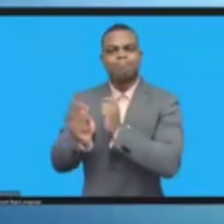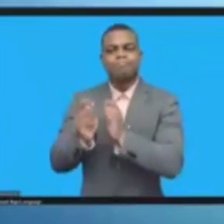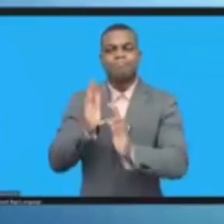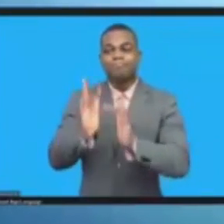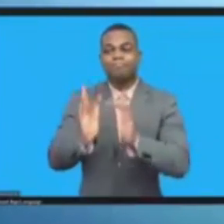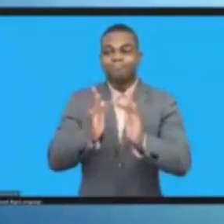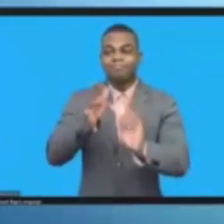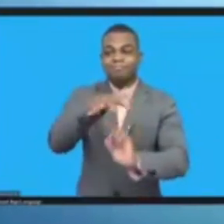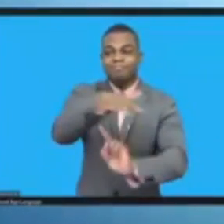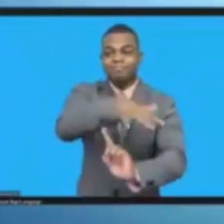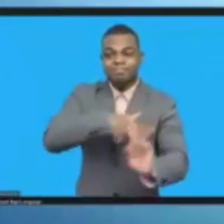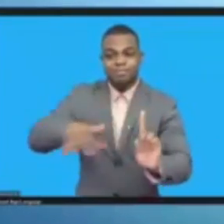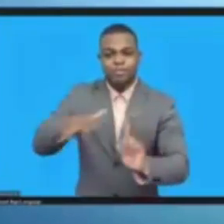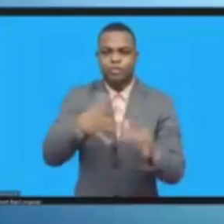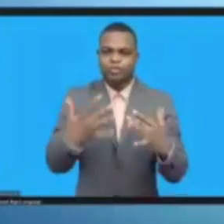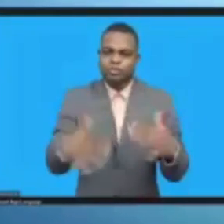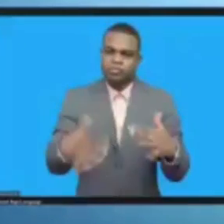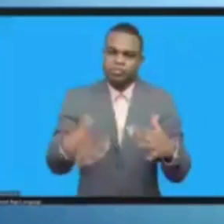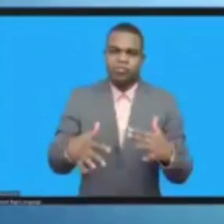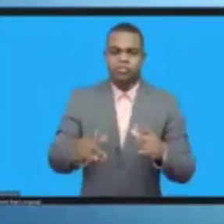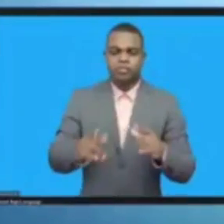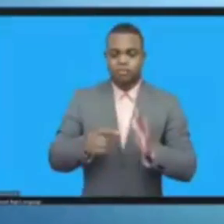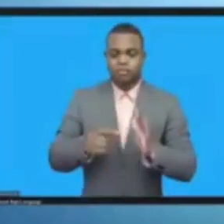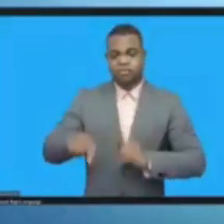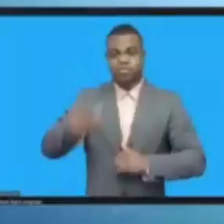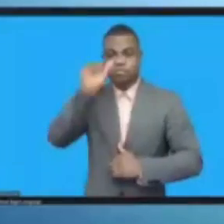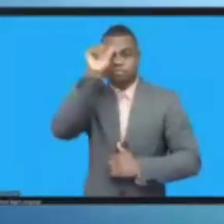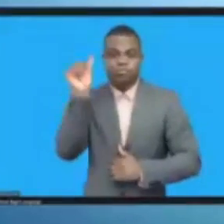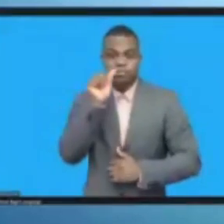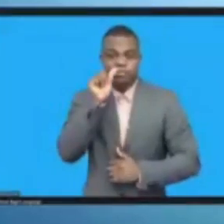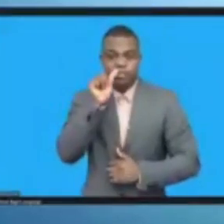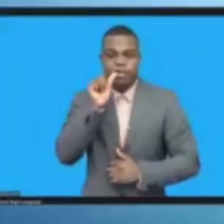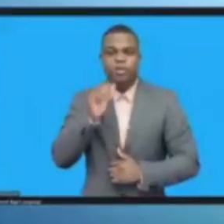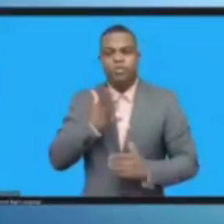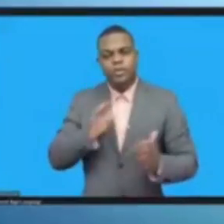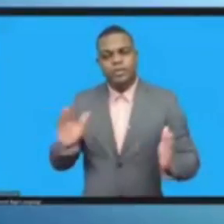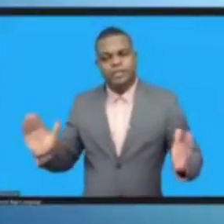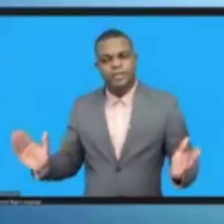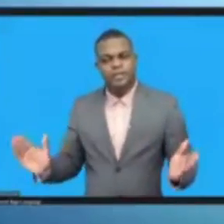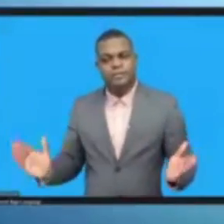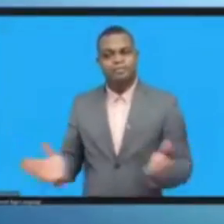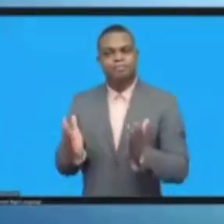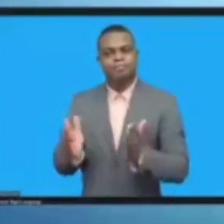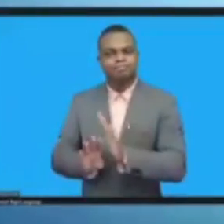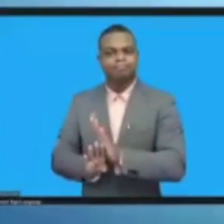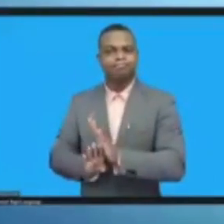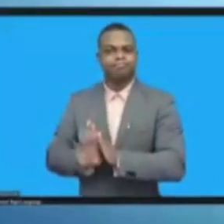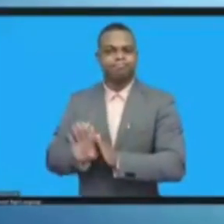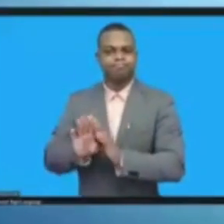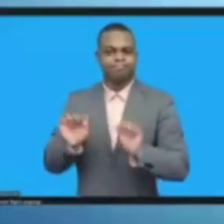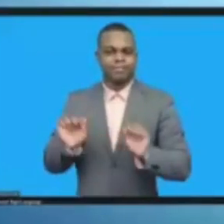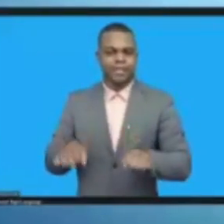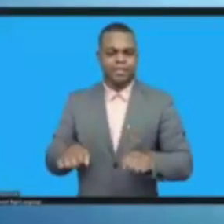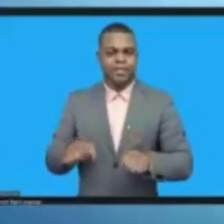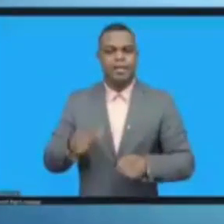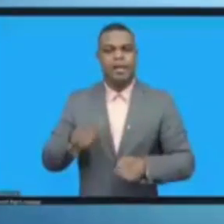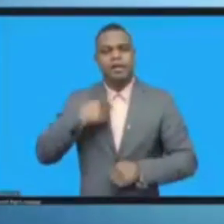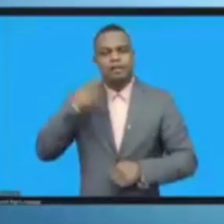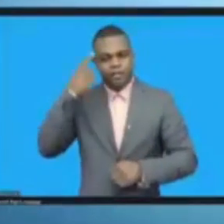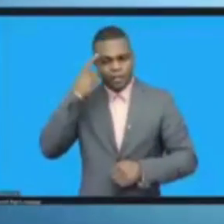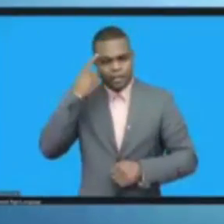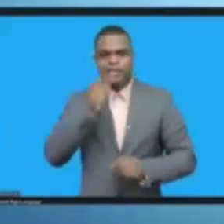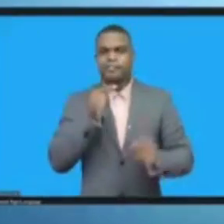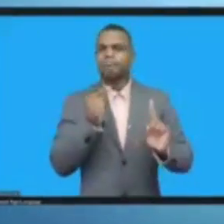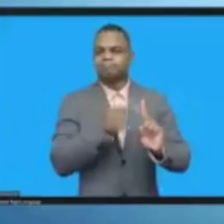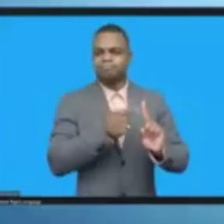tanto se merece una gran felicitación a medida que apoya la organización de esta gran reunión Global en